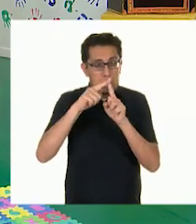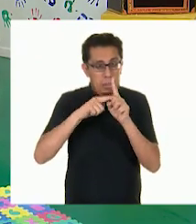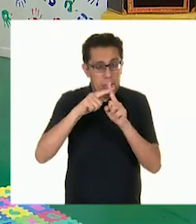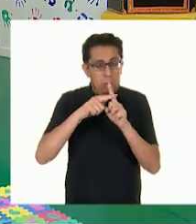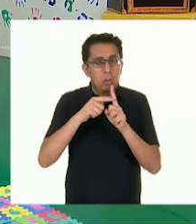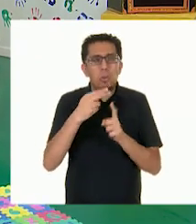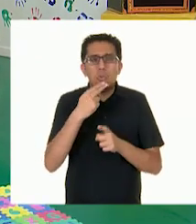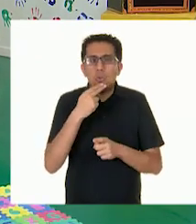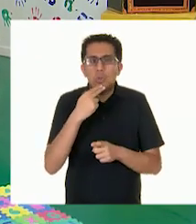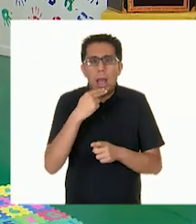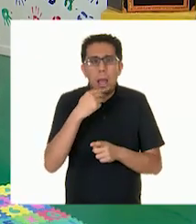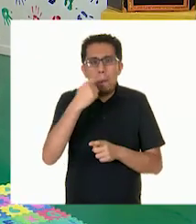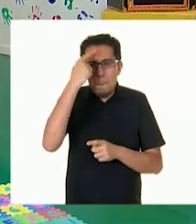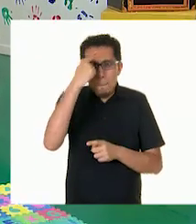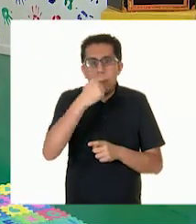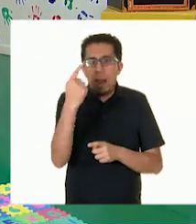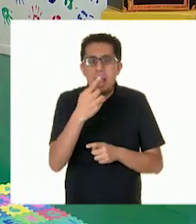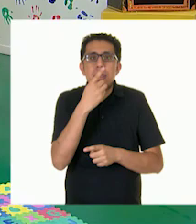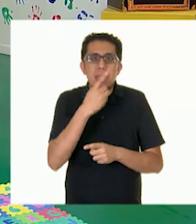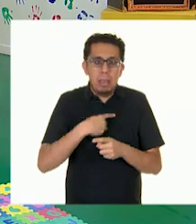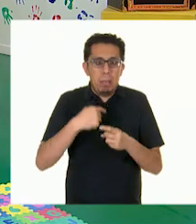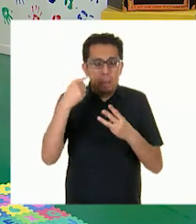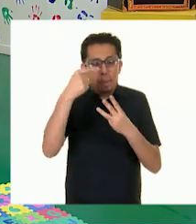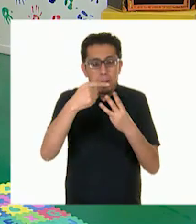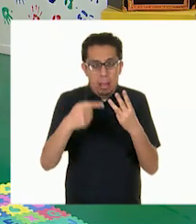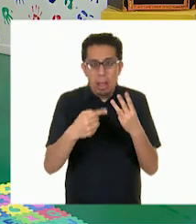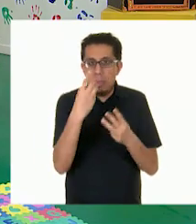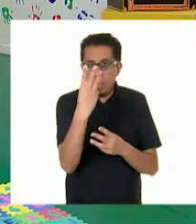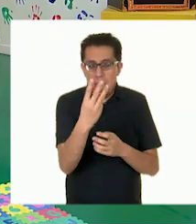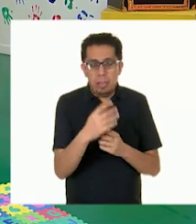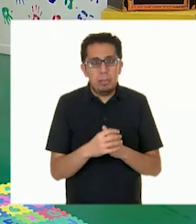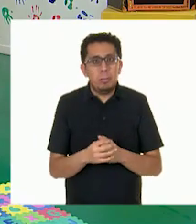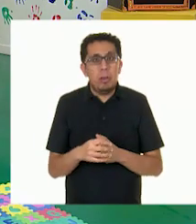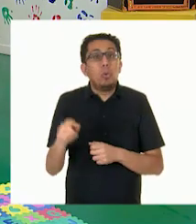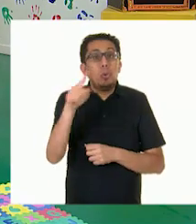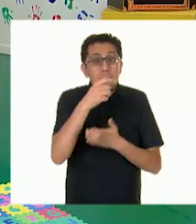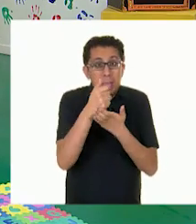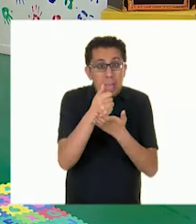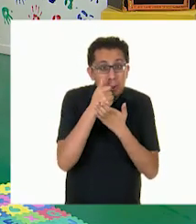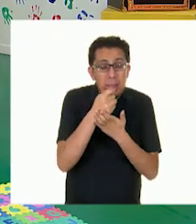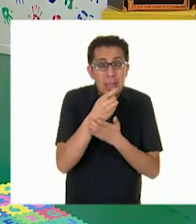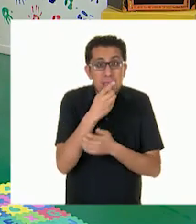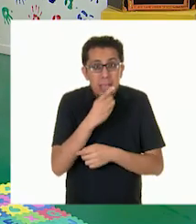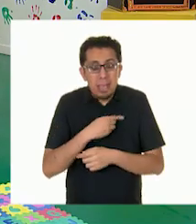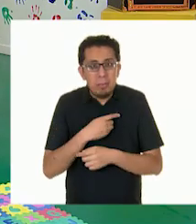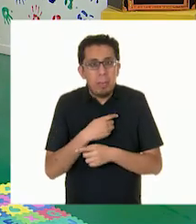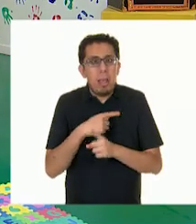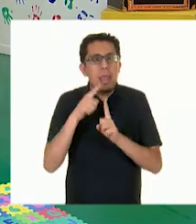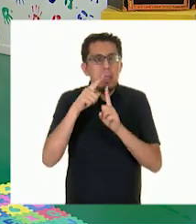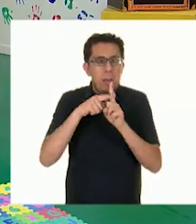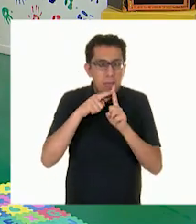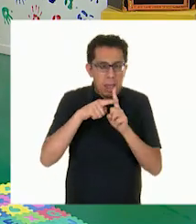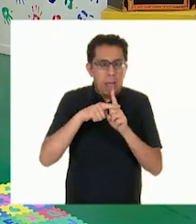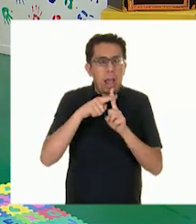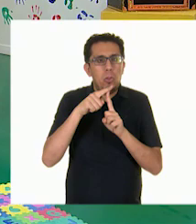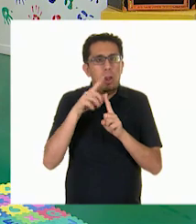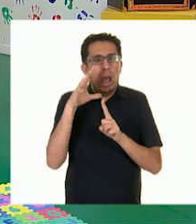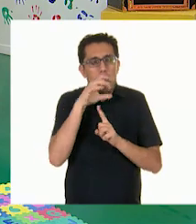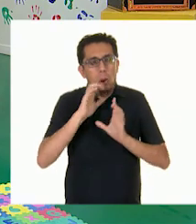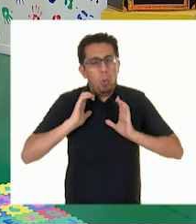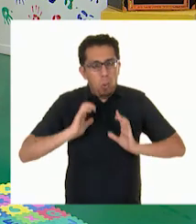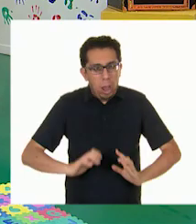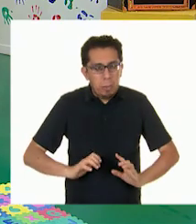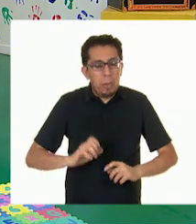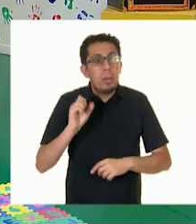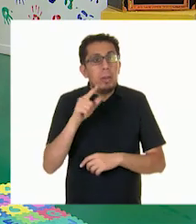¿En qué puedes ocupar termómetros? Cualquier termómetro. 3 usos. Díganme. Ajá. Temperatura del cuerpo. Ajá, Temperatura del